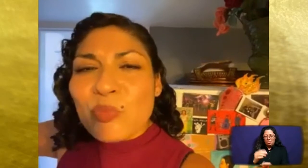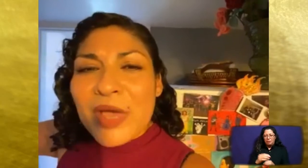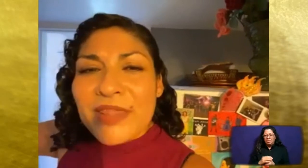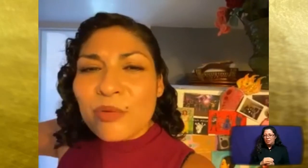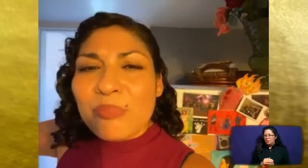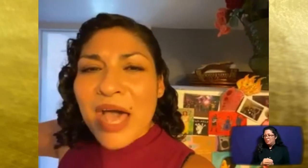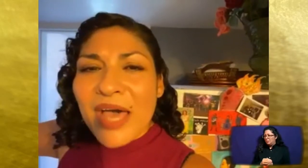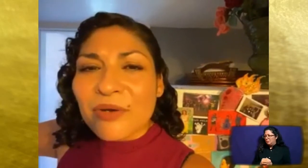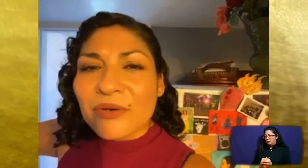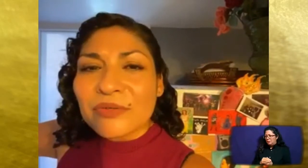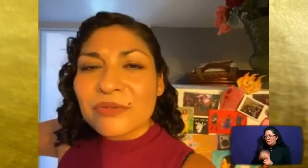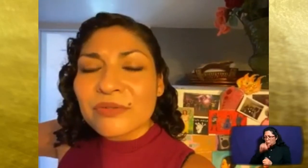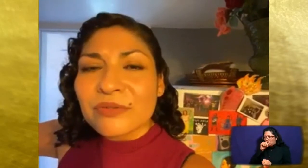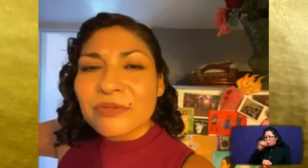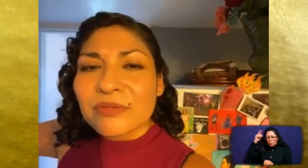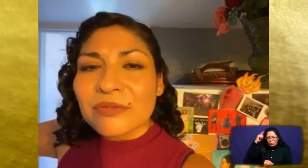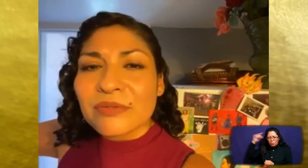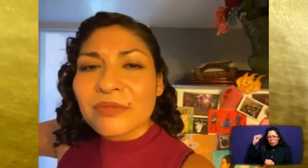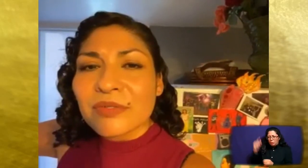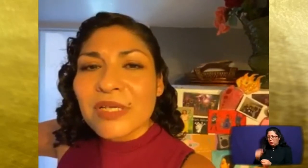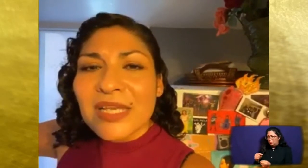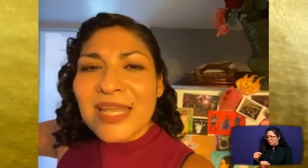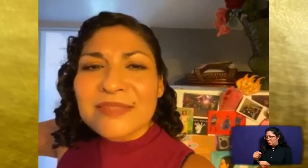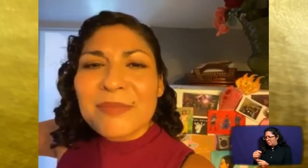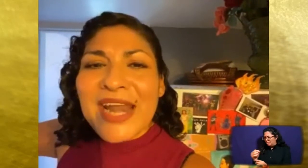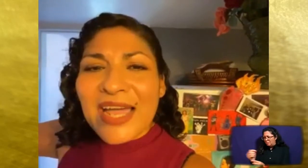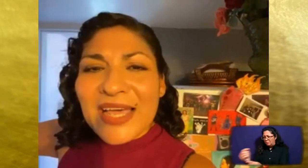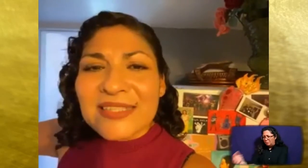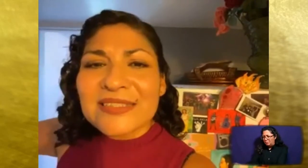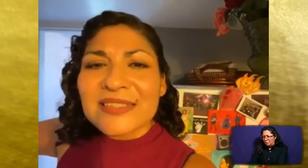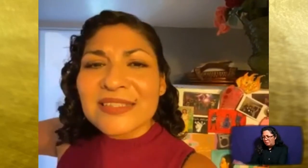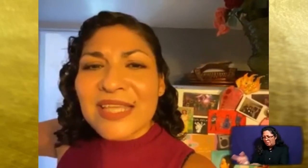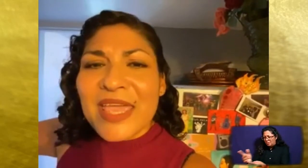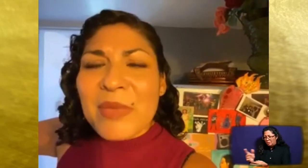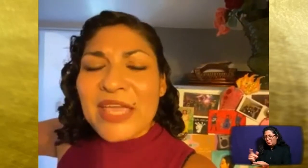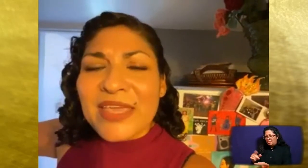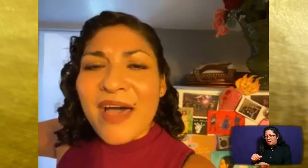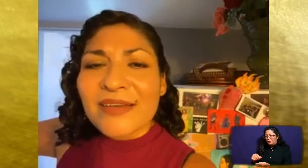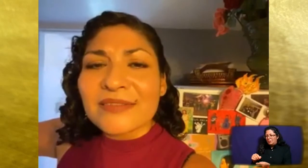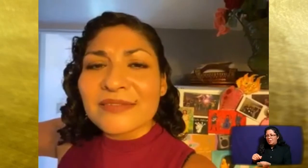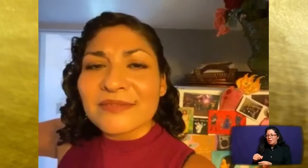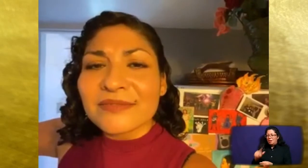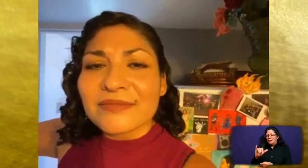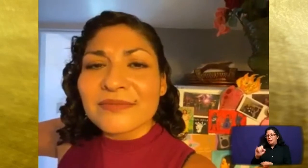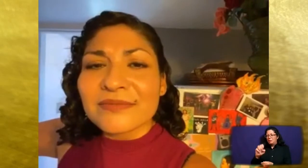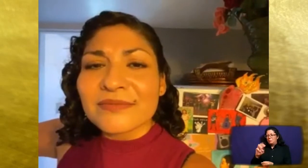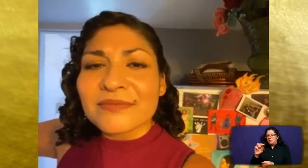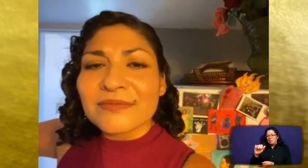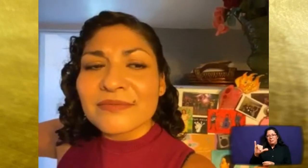La pluma de un pájaro. Las maracas de Yemayá.